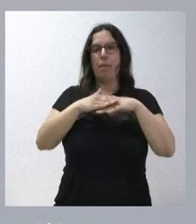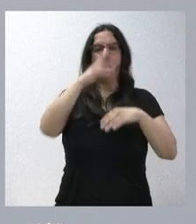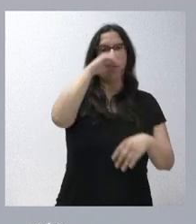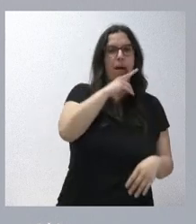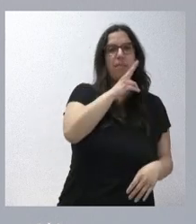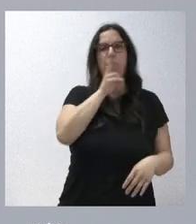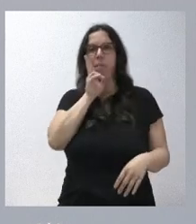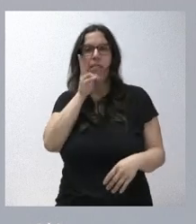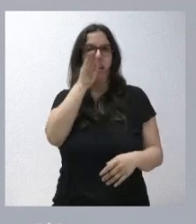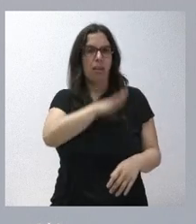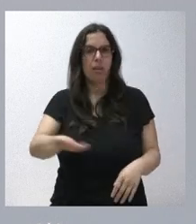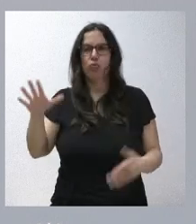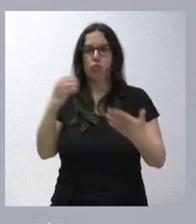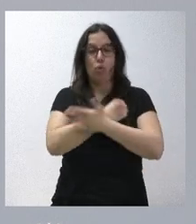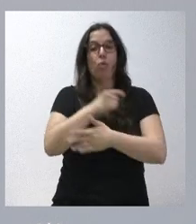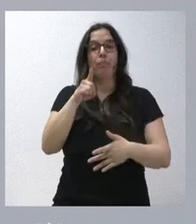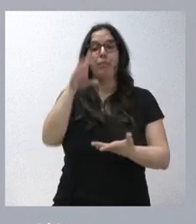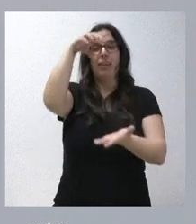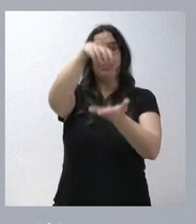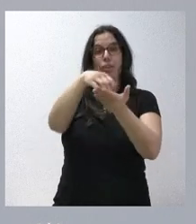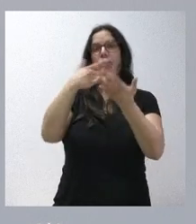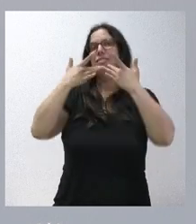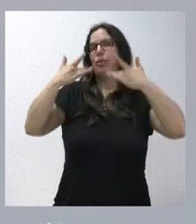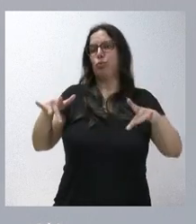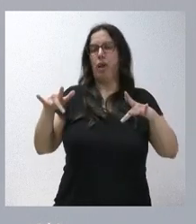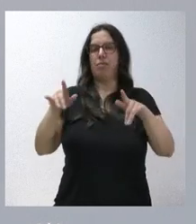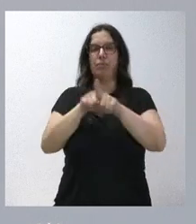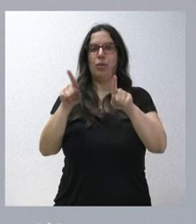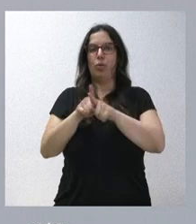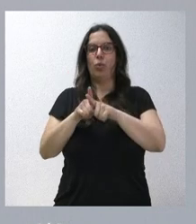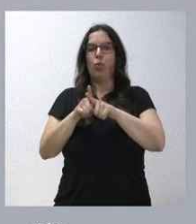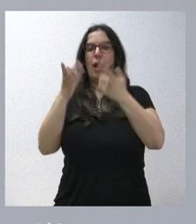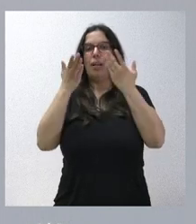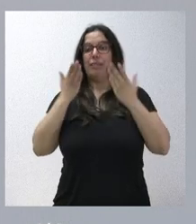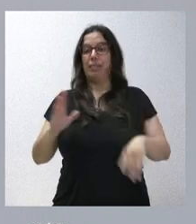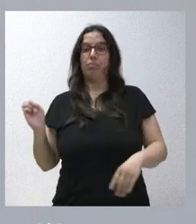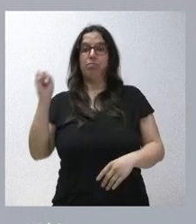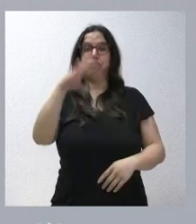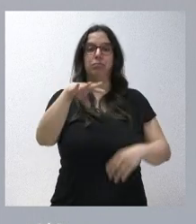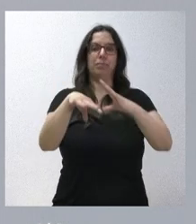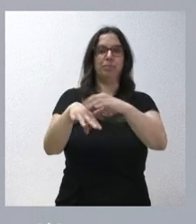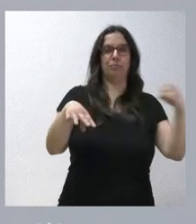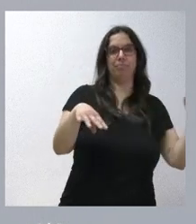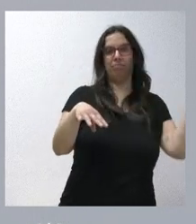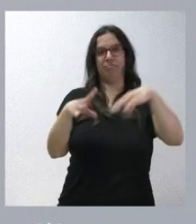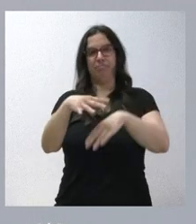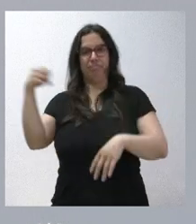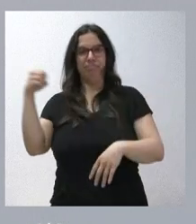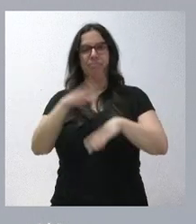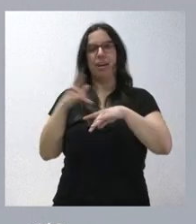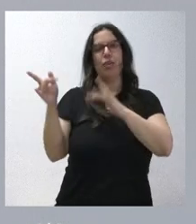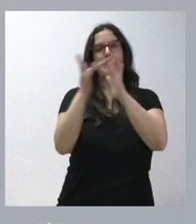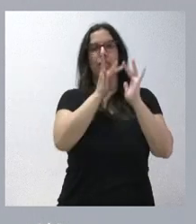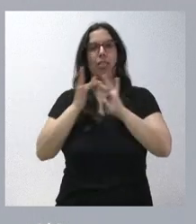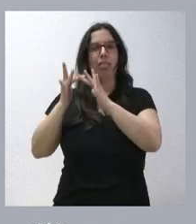sean vulnerables estos puntos son espacios neutrales para garantizar el derecho fundamental de los menores a mantener la relación con sus progenitores y el resto de